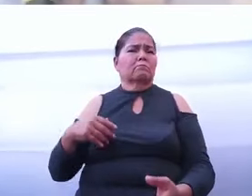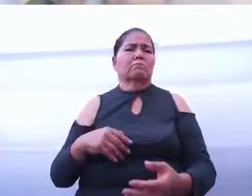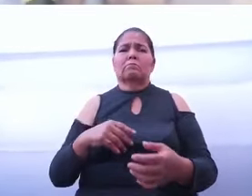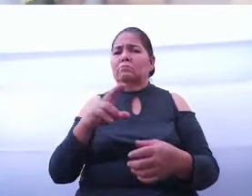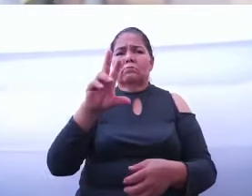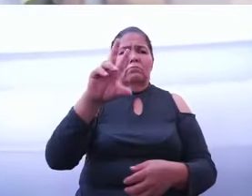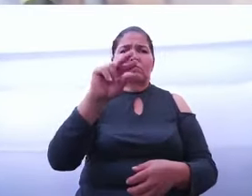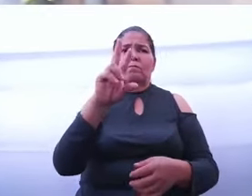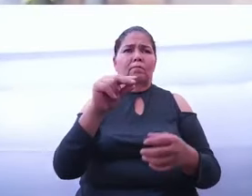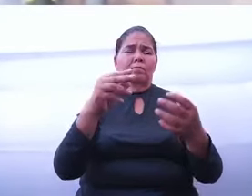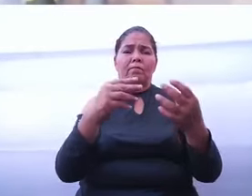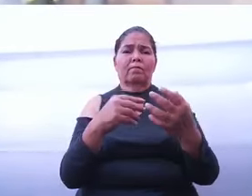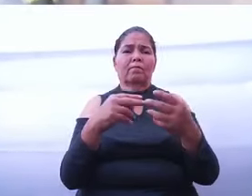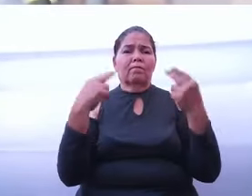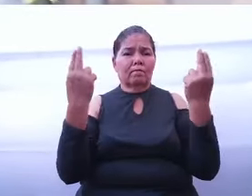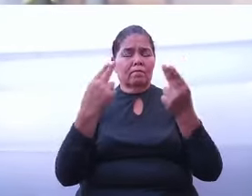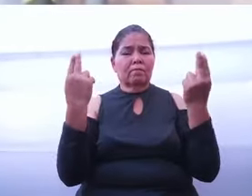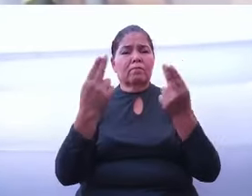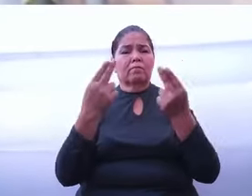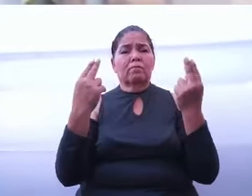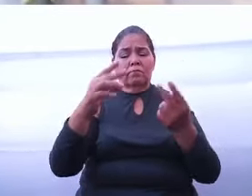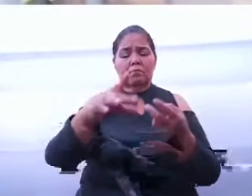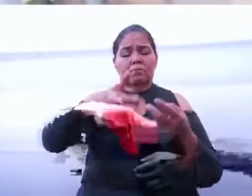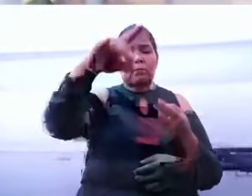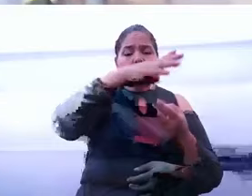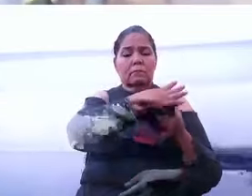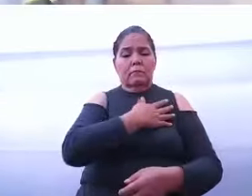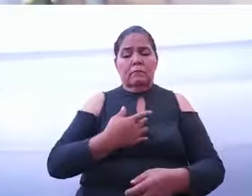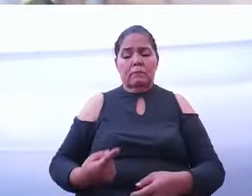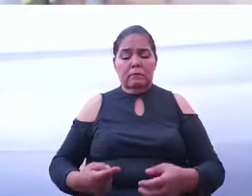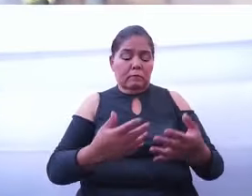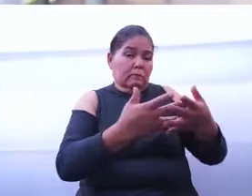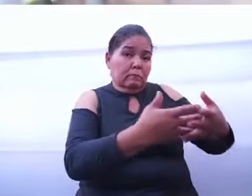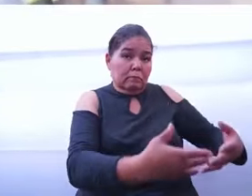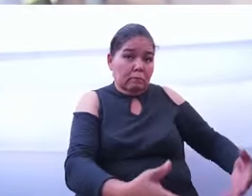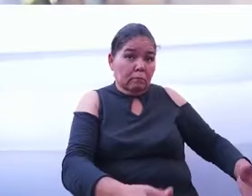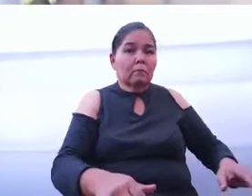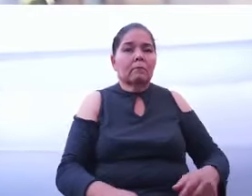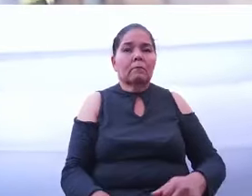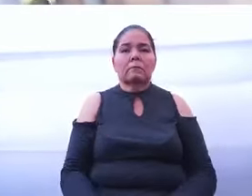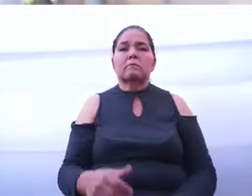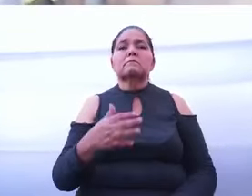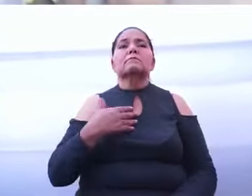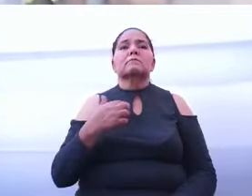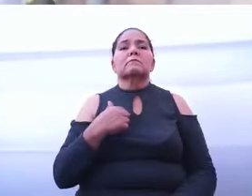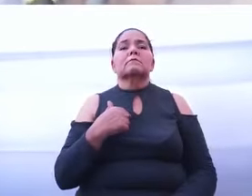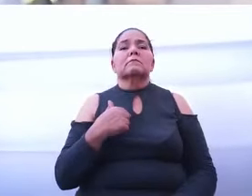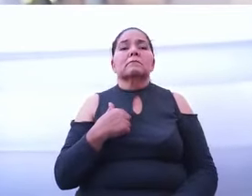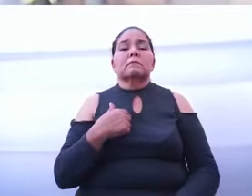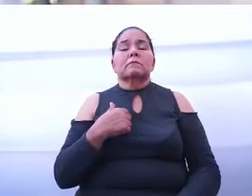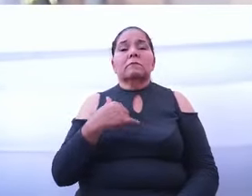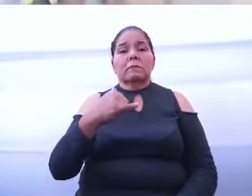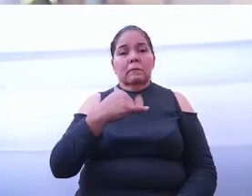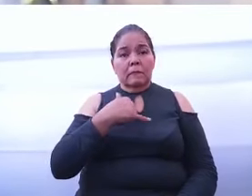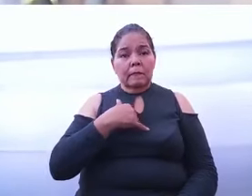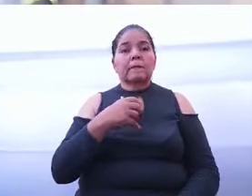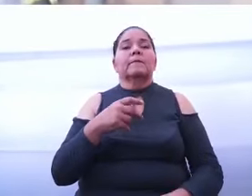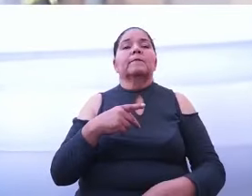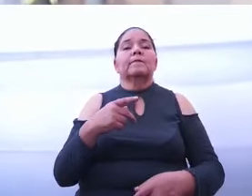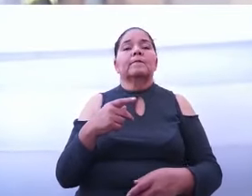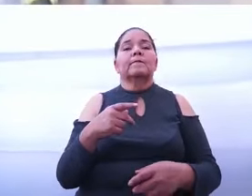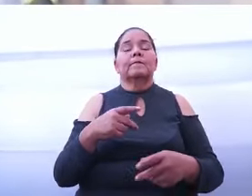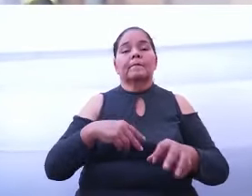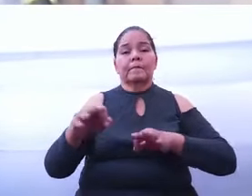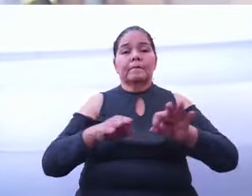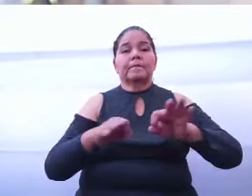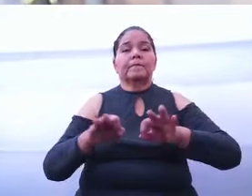hace a una madre que busca a su hijo. Ese es mi compromiso. No hay ningún tema que no podamos